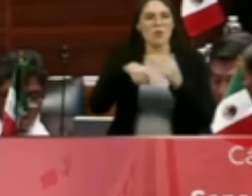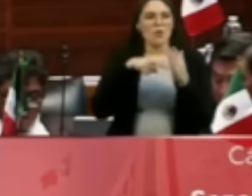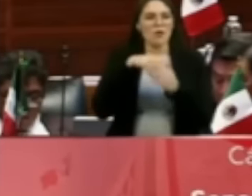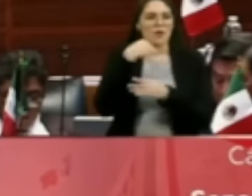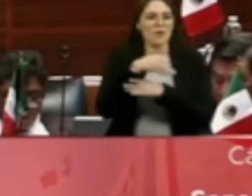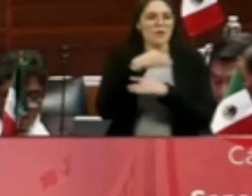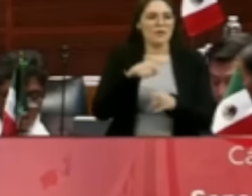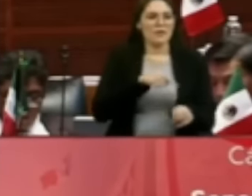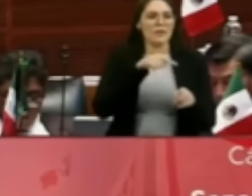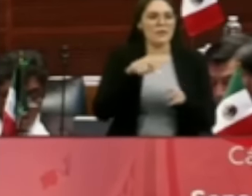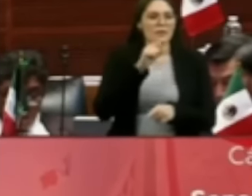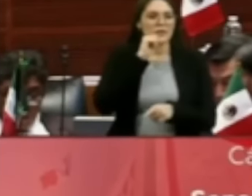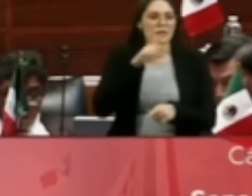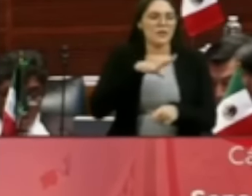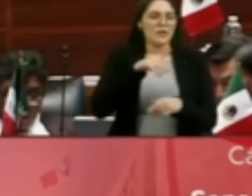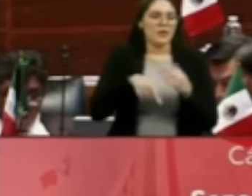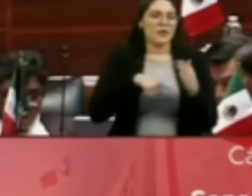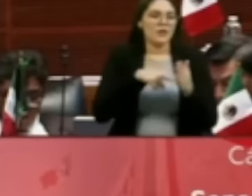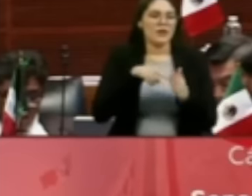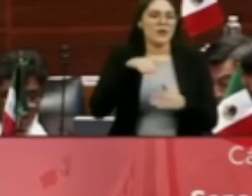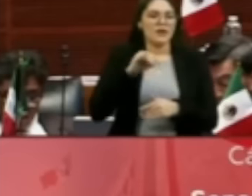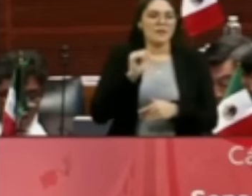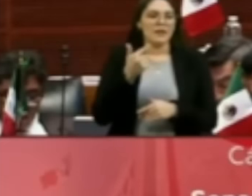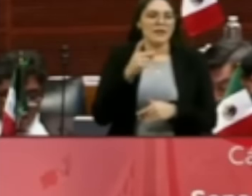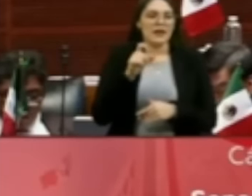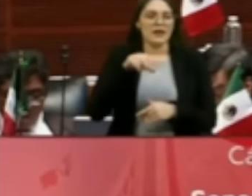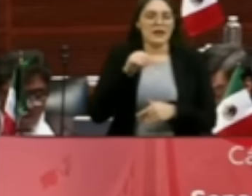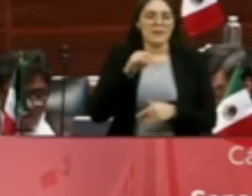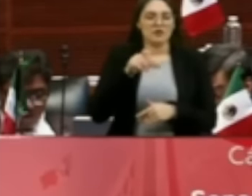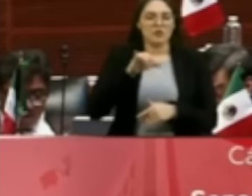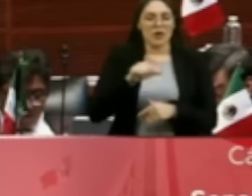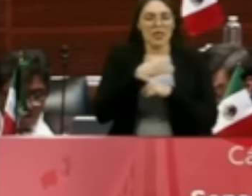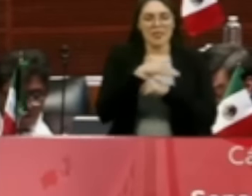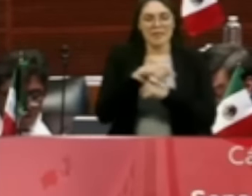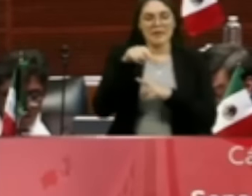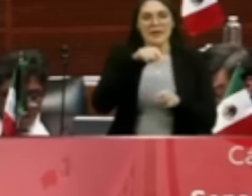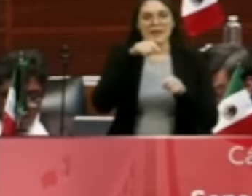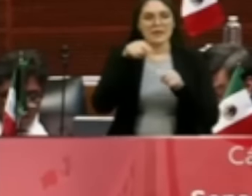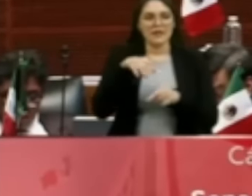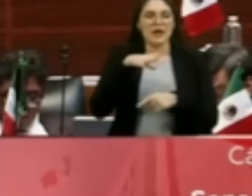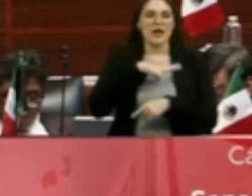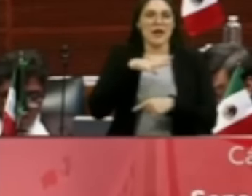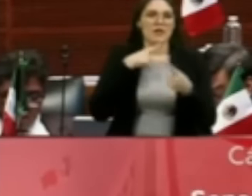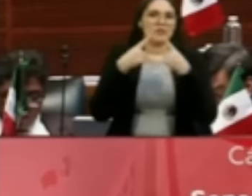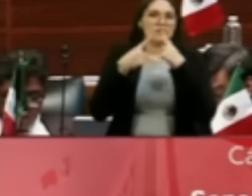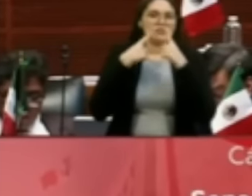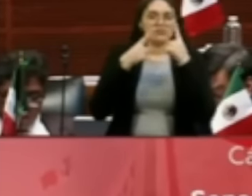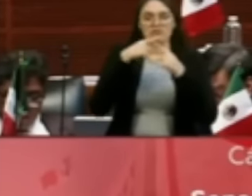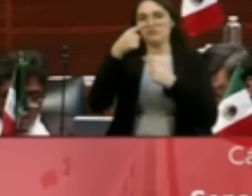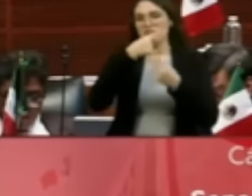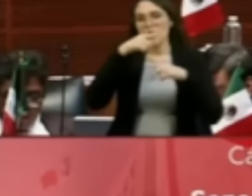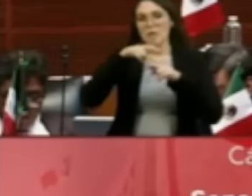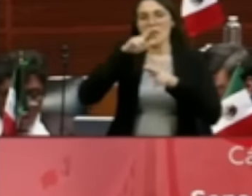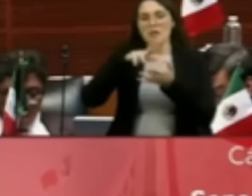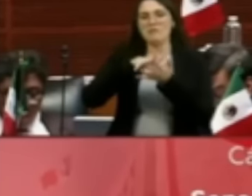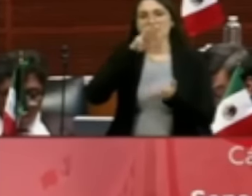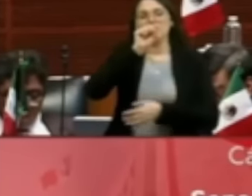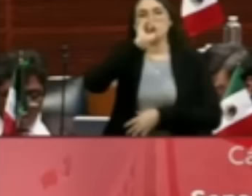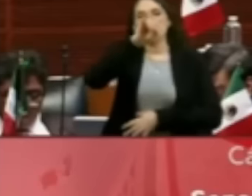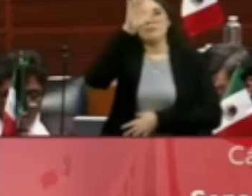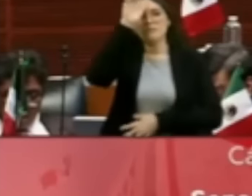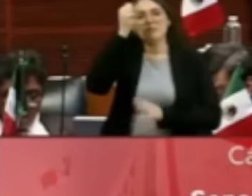Sala de Armas, en el Complejo Deportivo de la Magdalena Michuca, fue avalado por mayoría calificada este tema, la